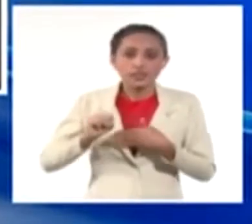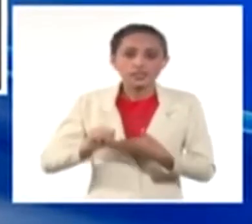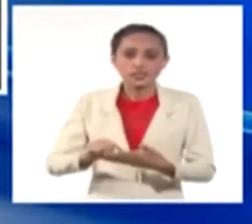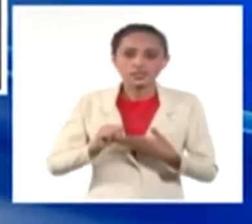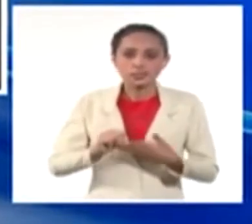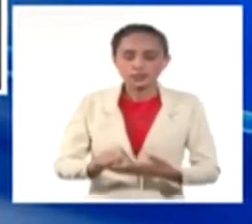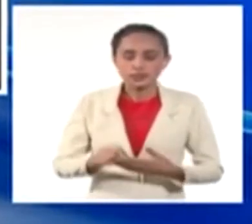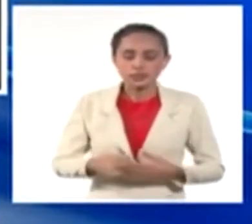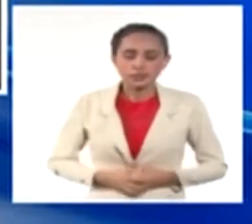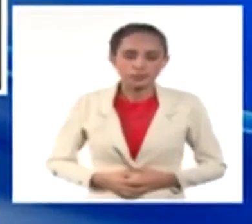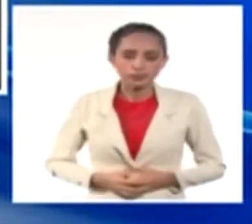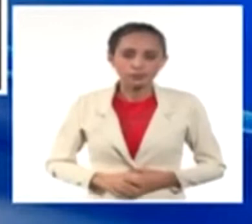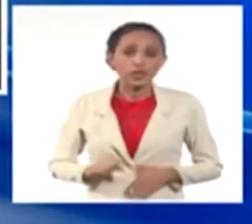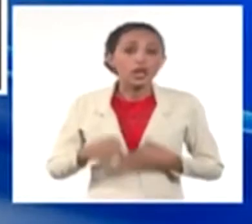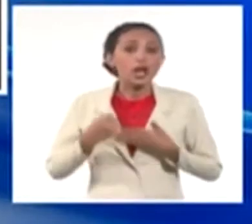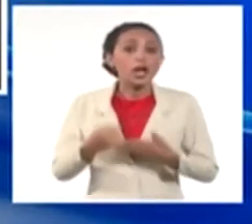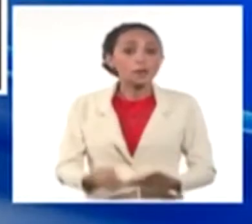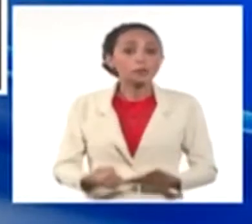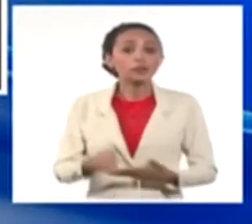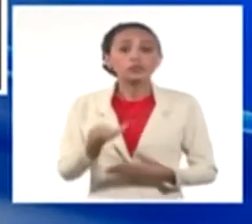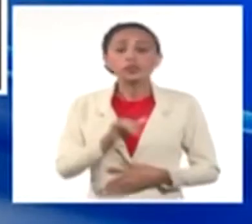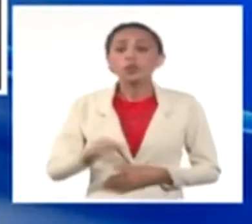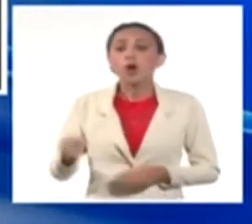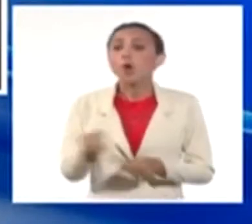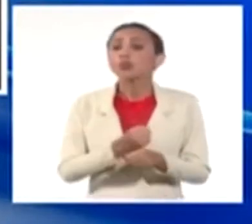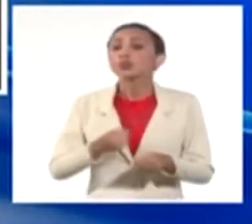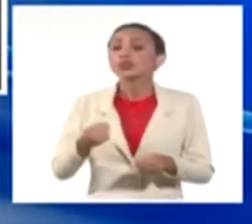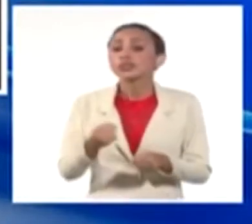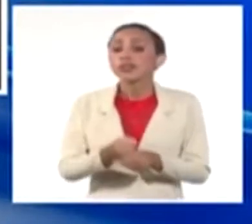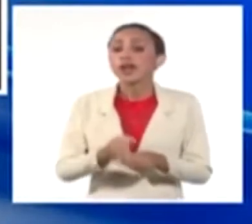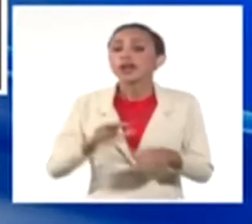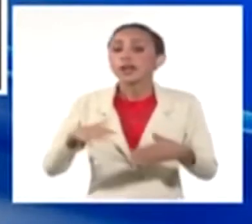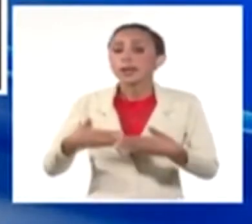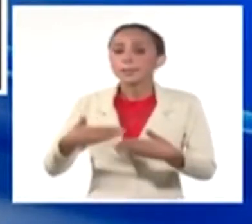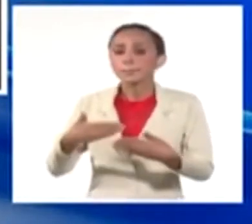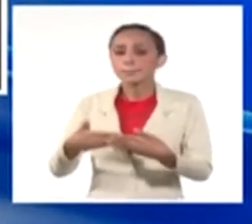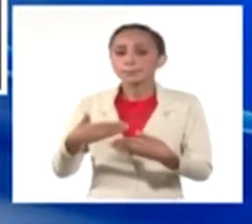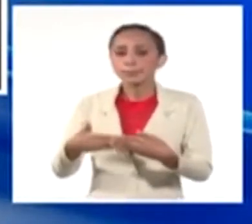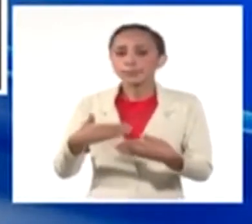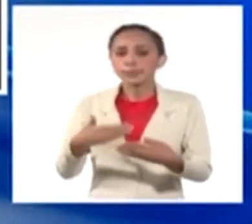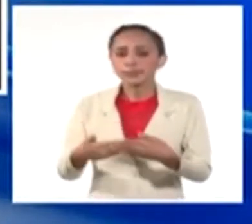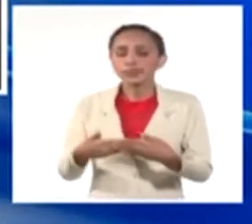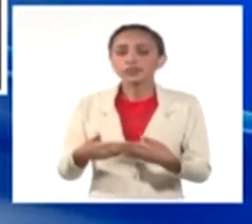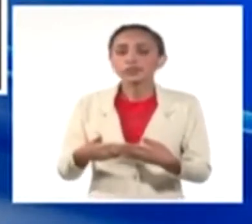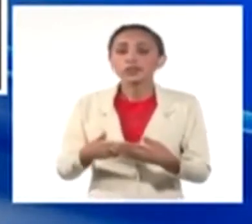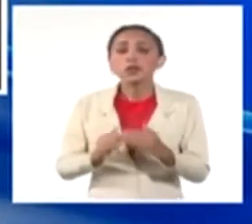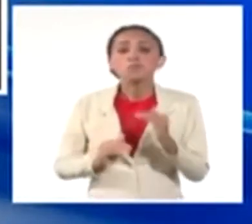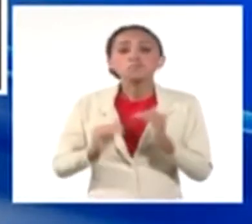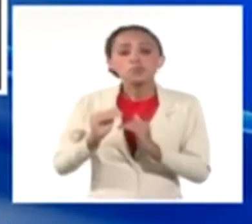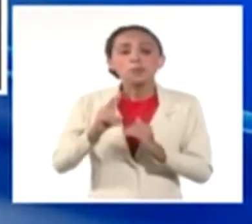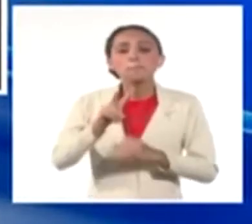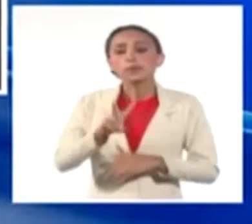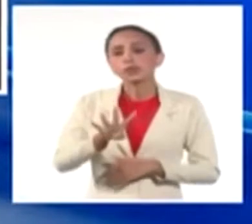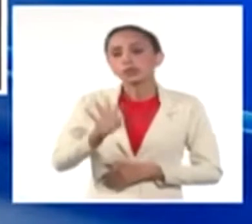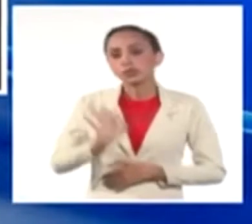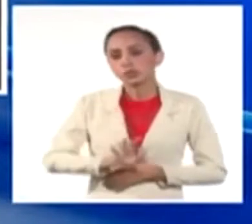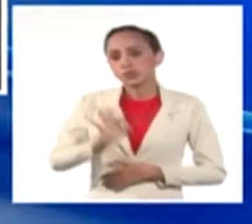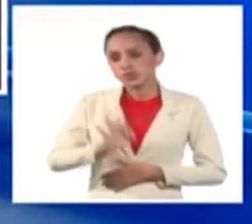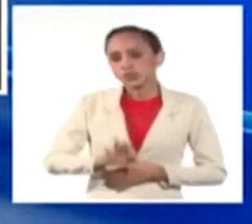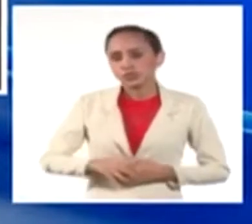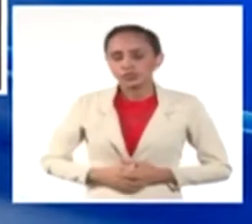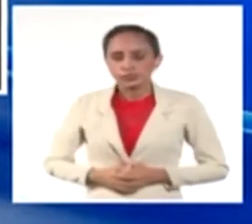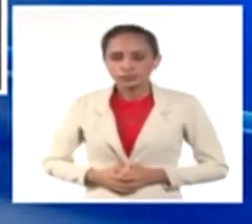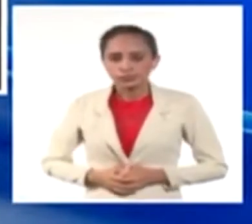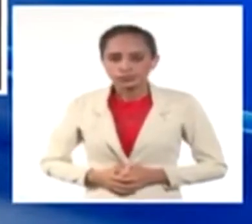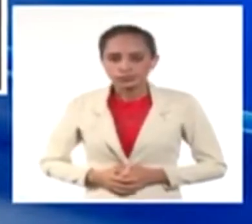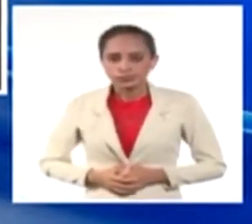aportes asociados a las utilidades empresariales crecen un 24% y alcanzan